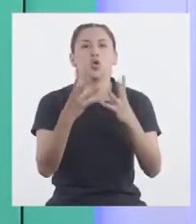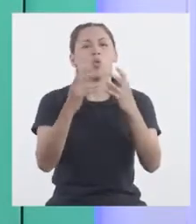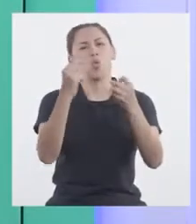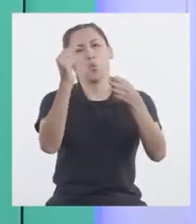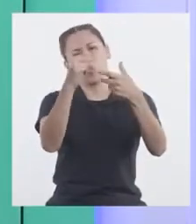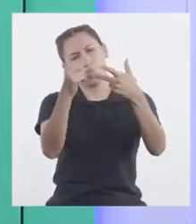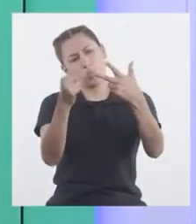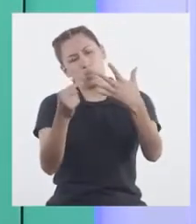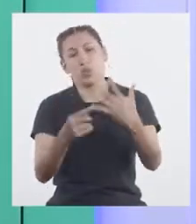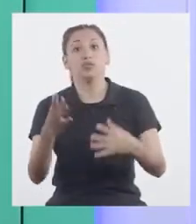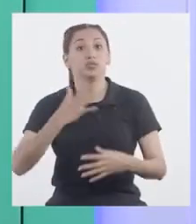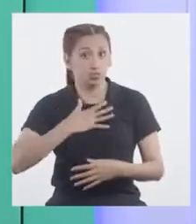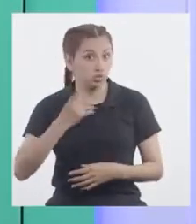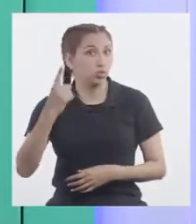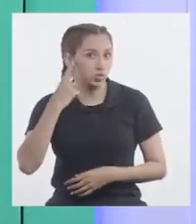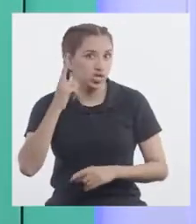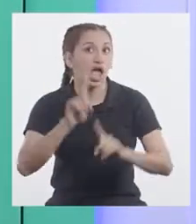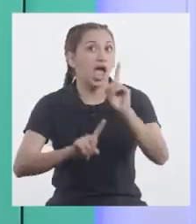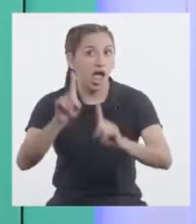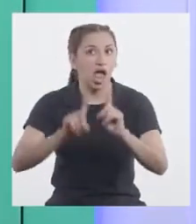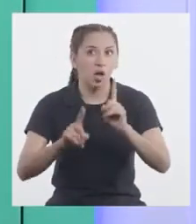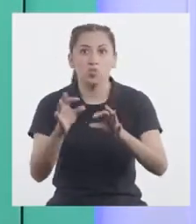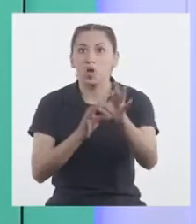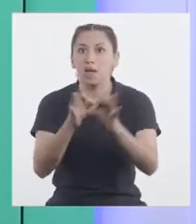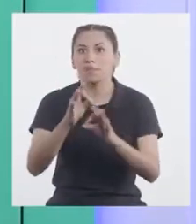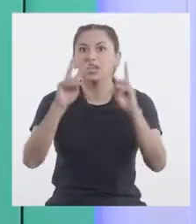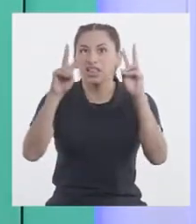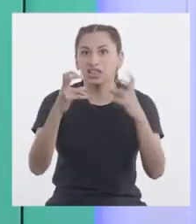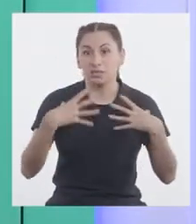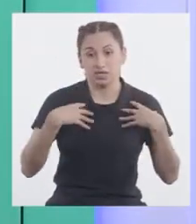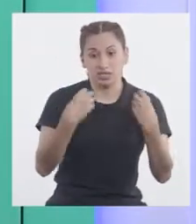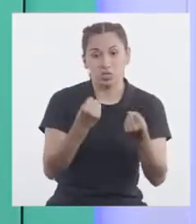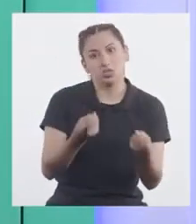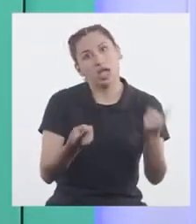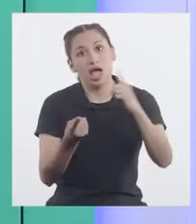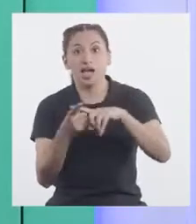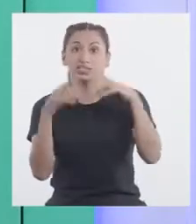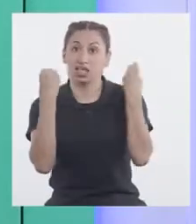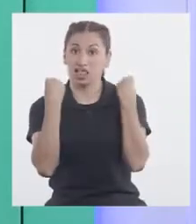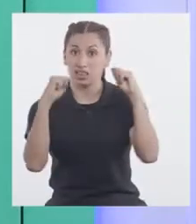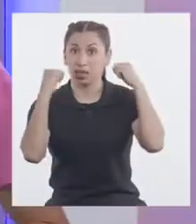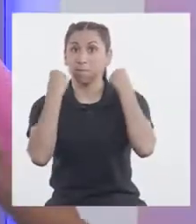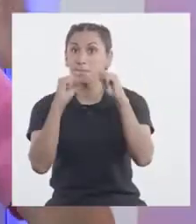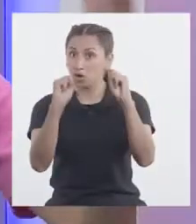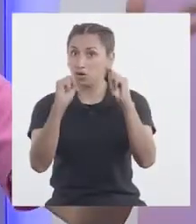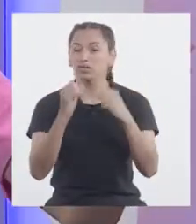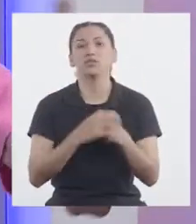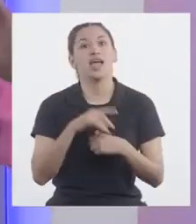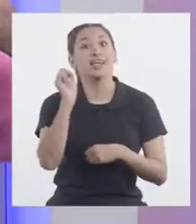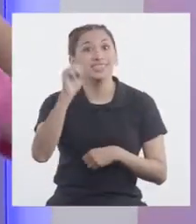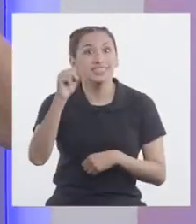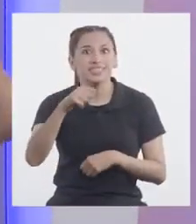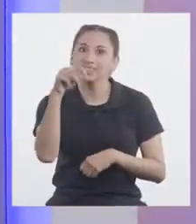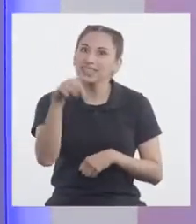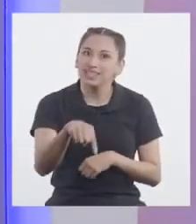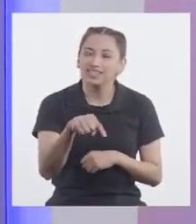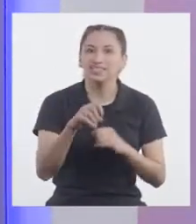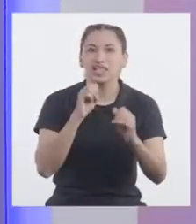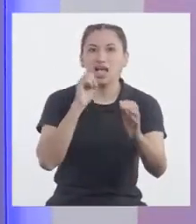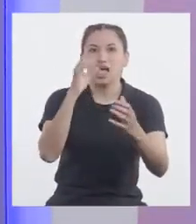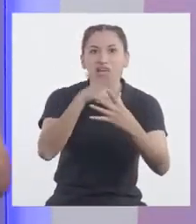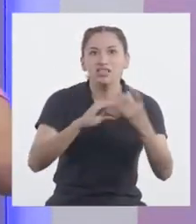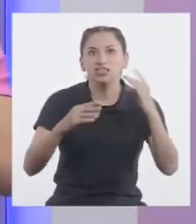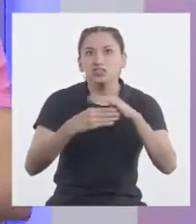además son bien variados. Yo he escuchado algunos que hablan desde salud hasta deportes. Sí, desde